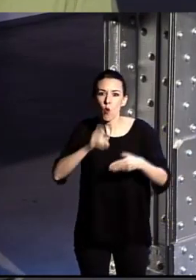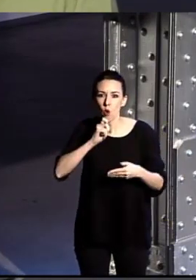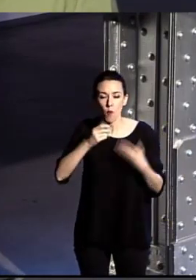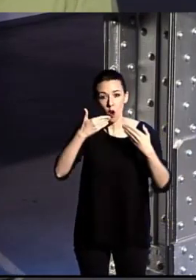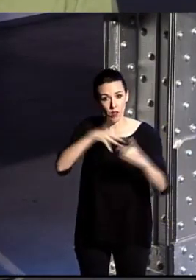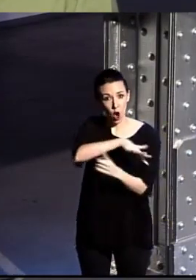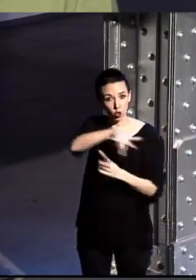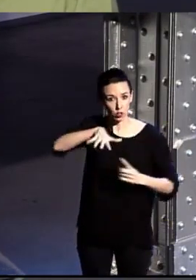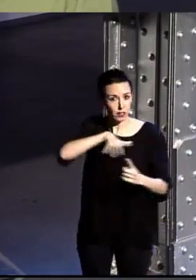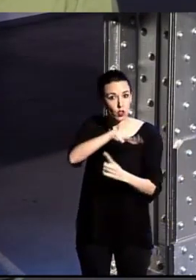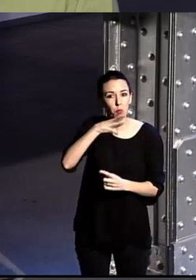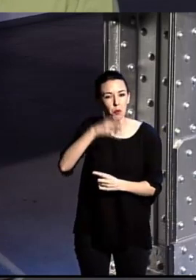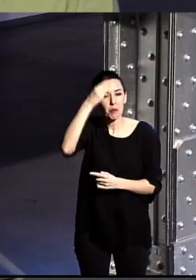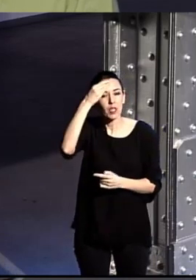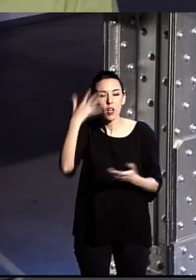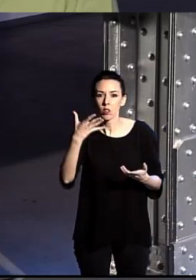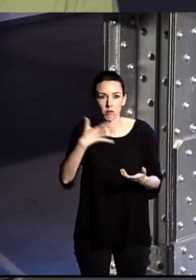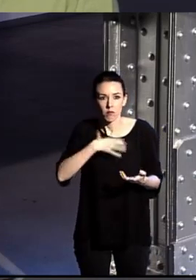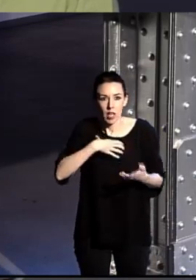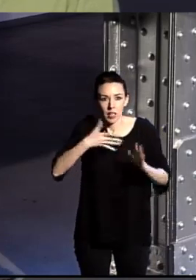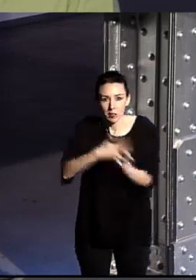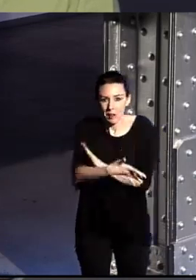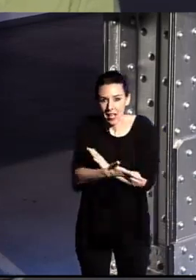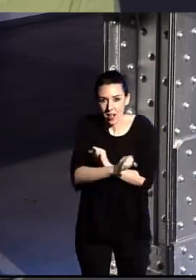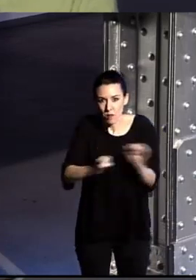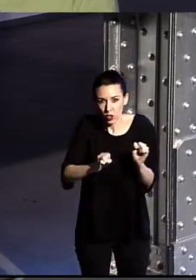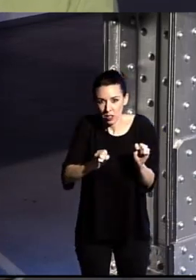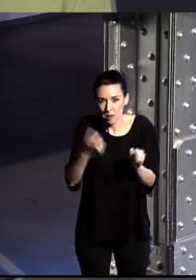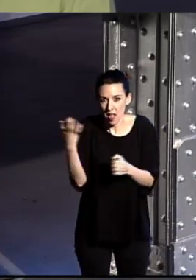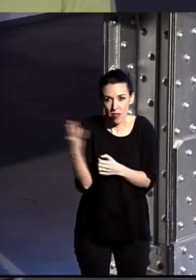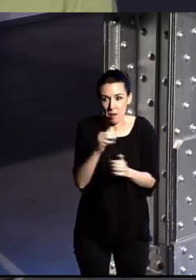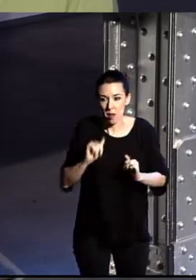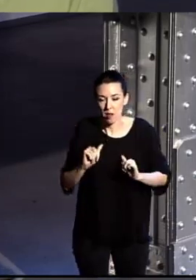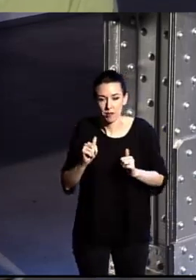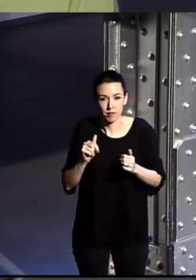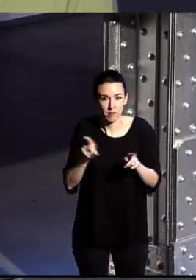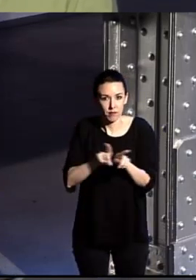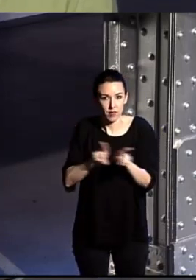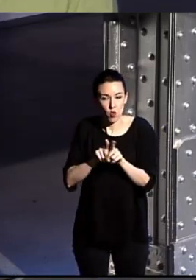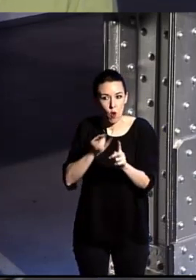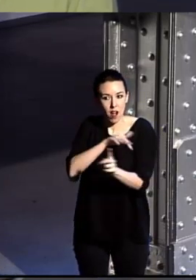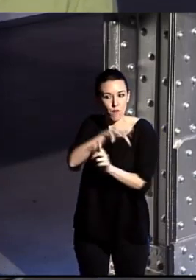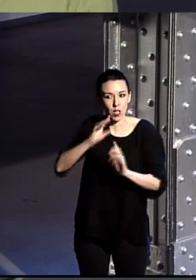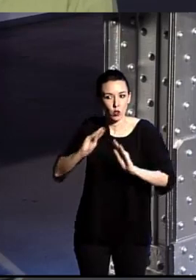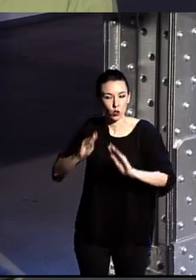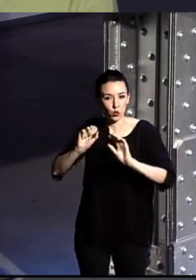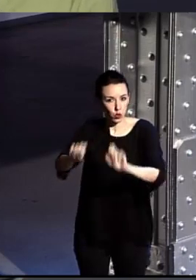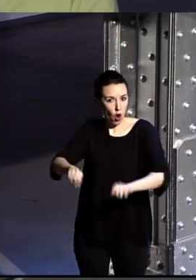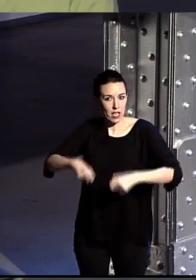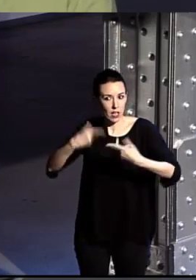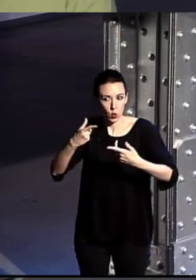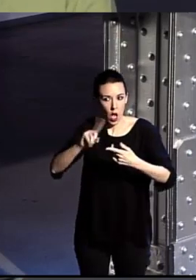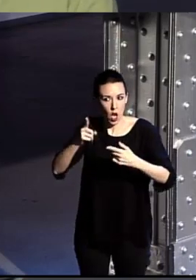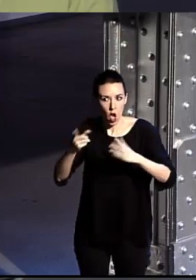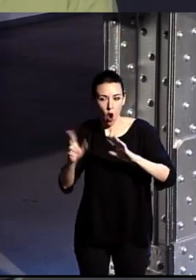creemos que no se puede explicar nada si se arranca de su medio natural y